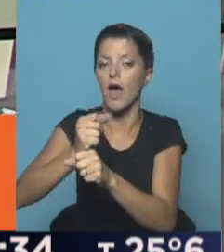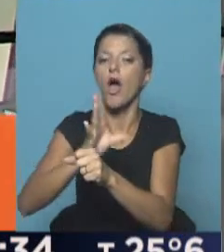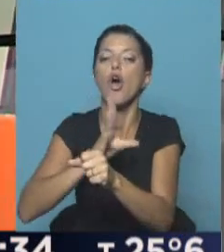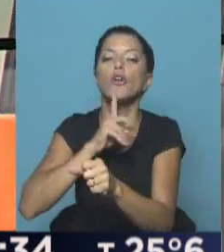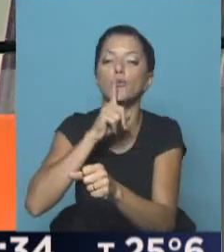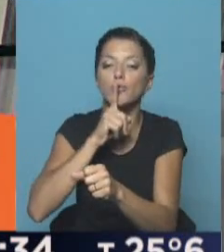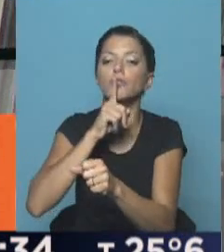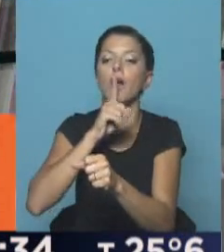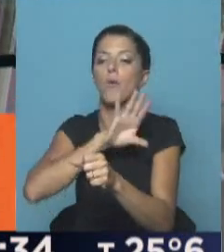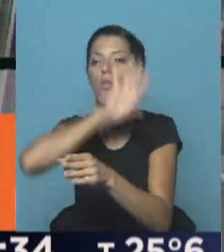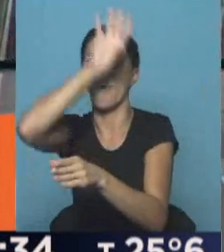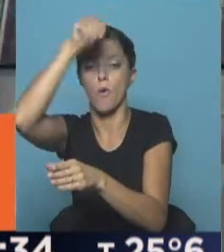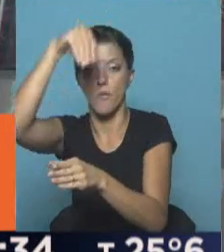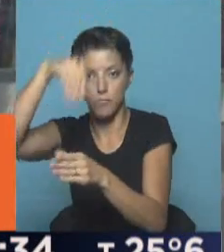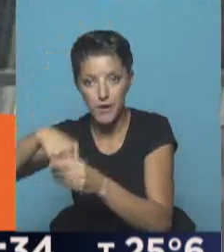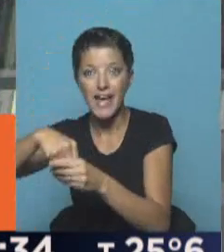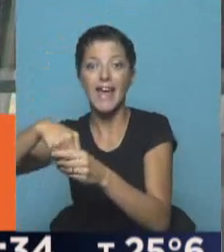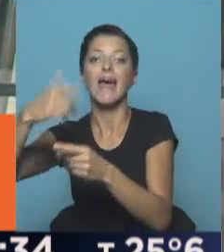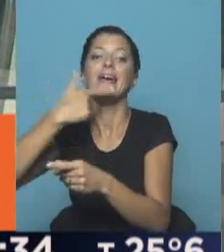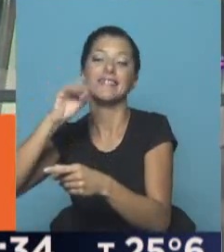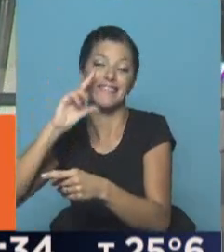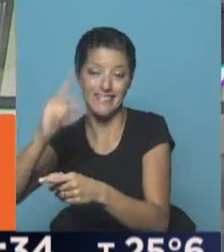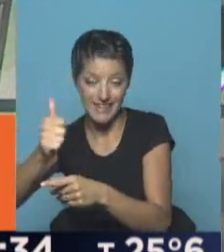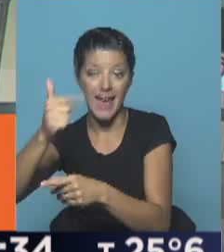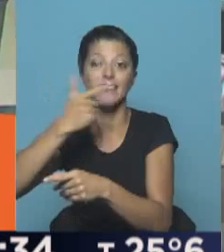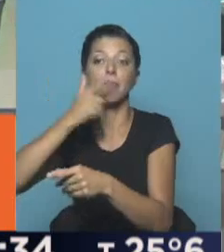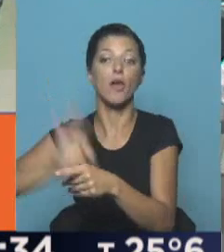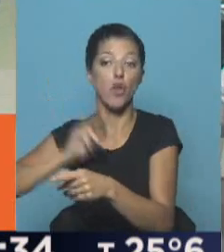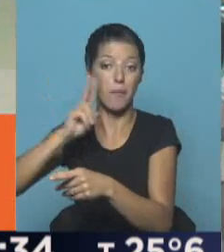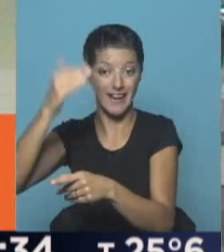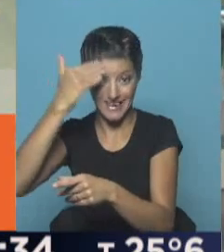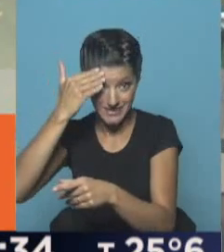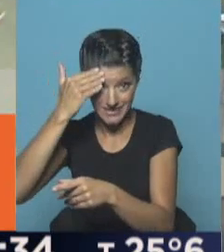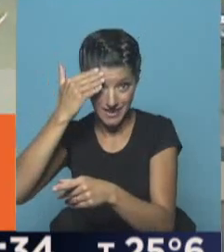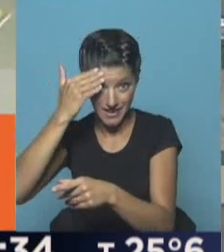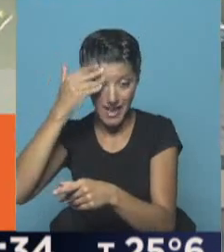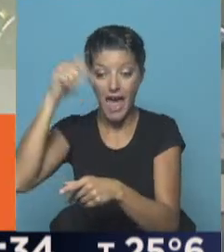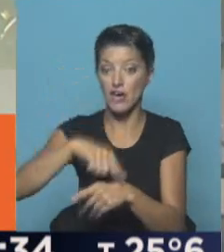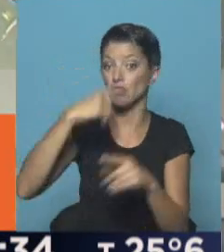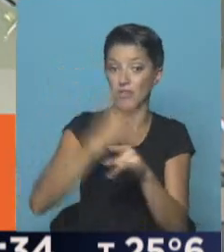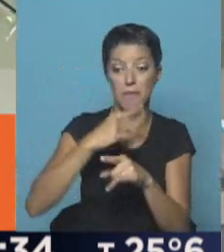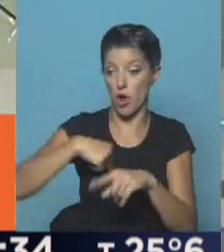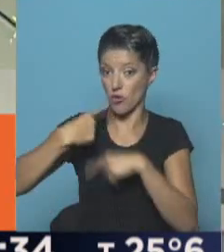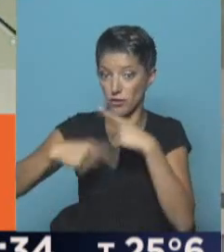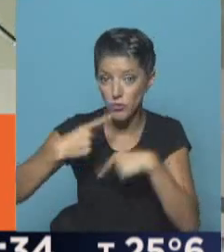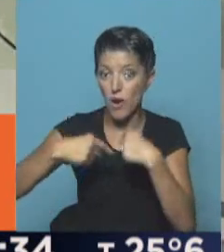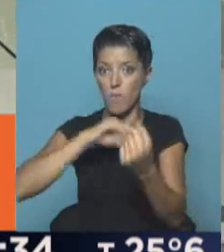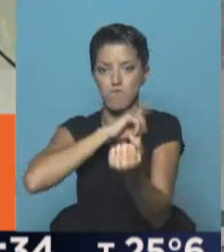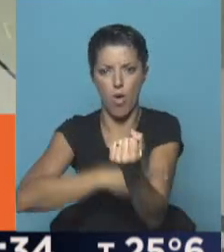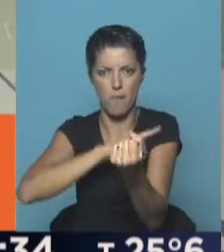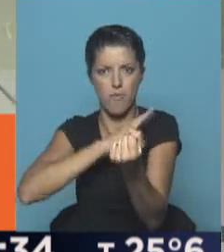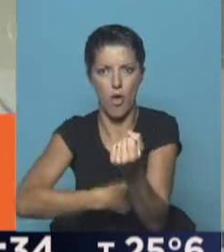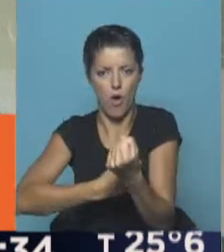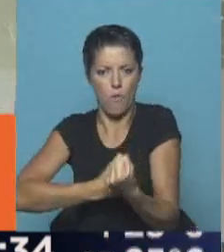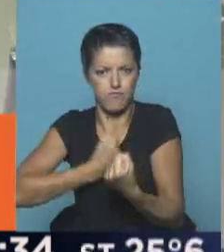a Siria en septiembre de 2015, Rusia nunca dejó de construir poder. Hay que tener en